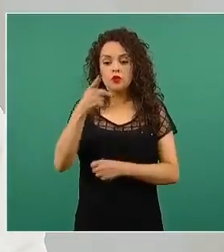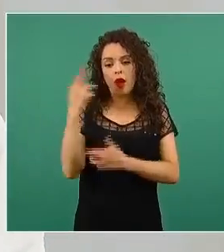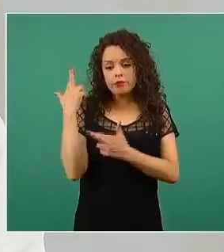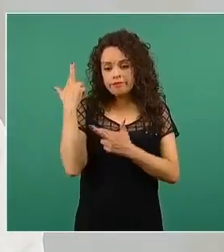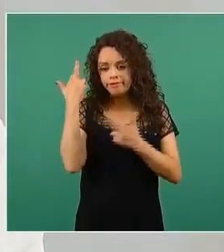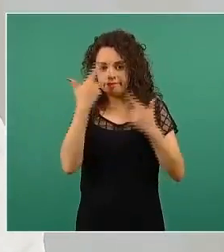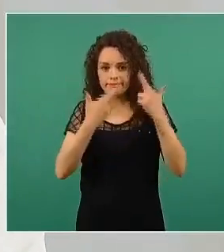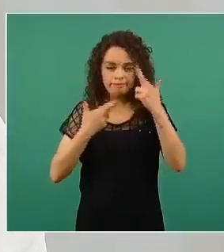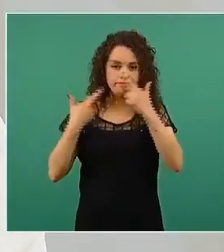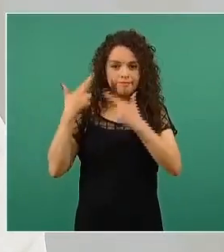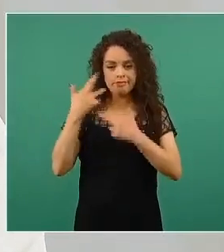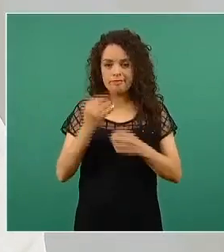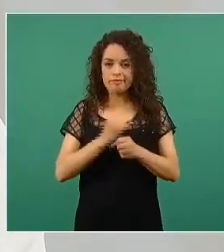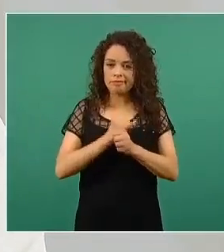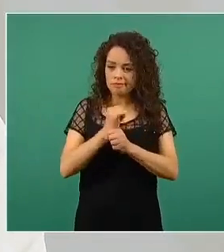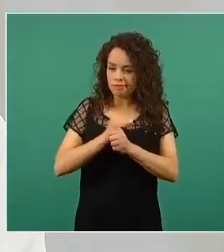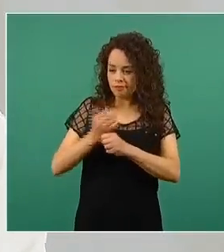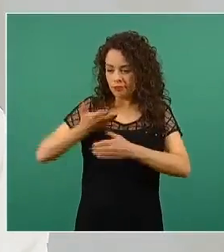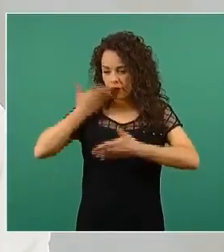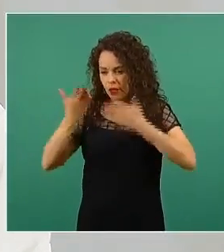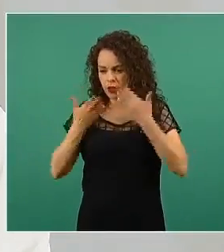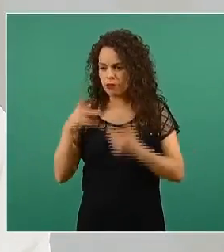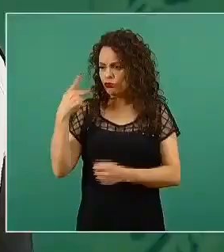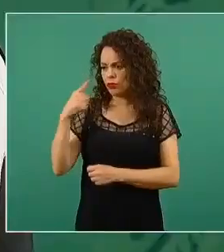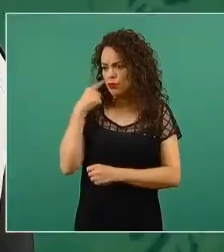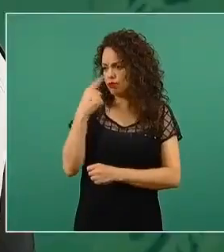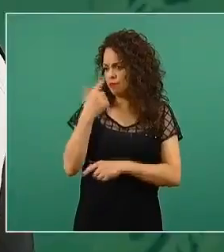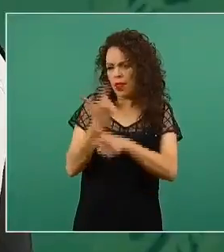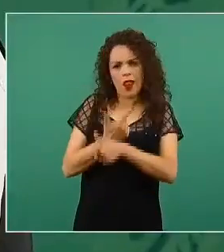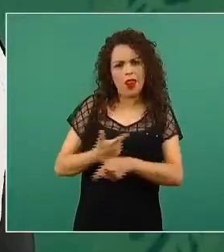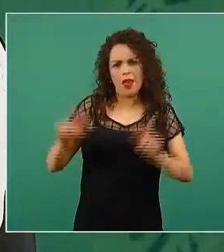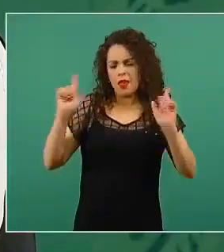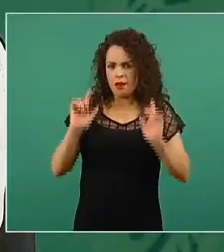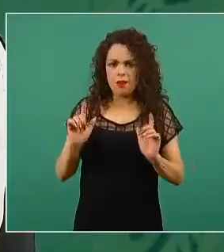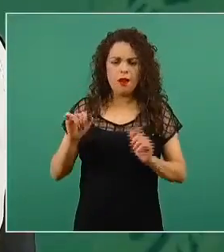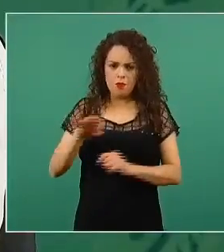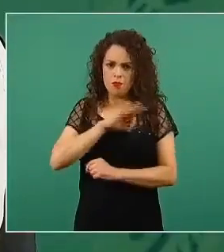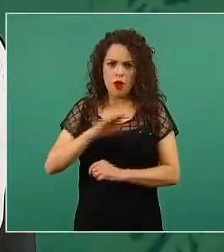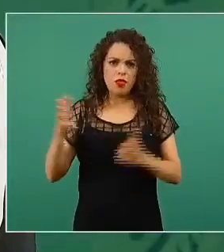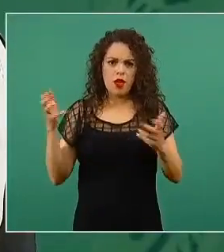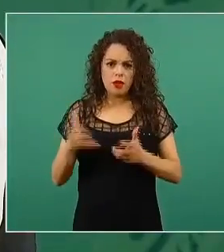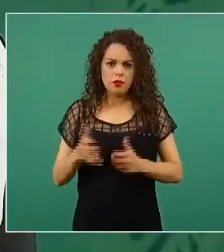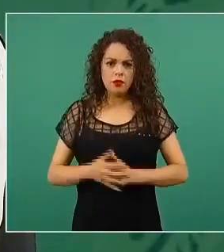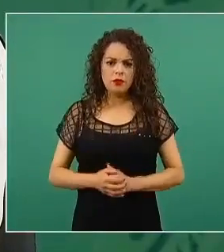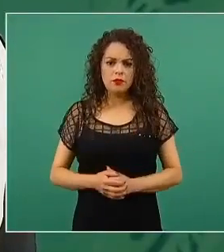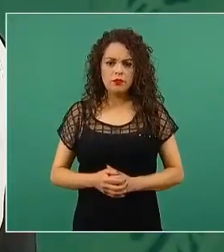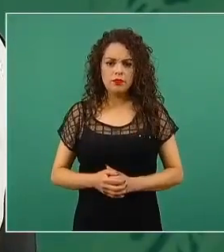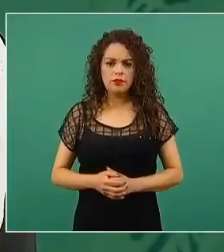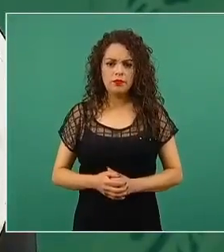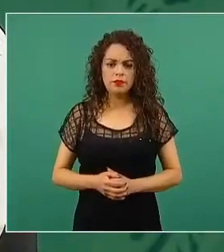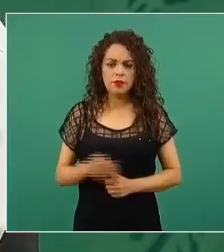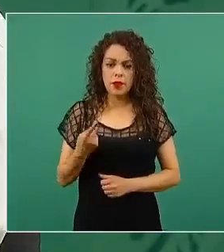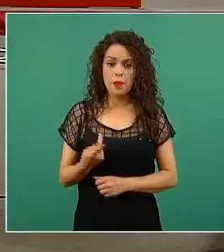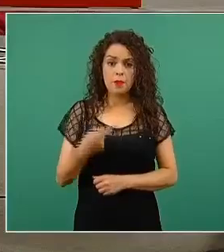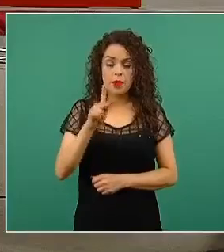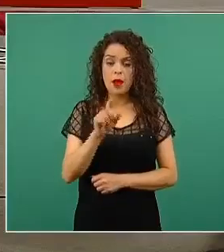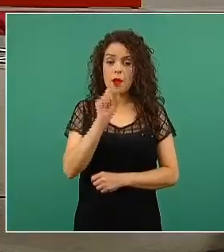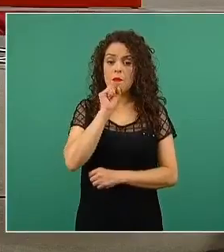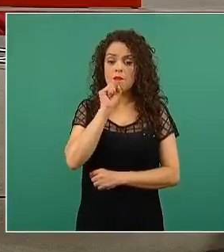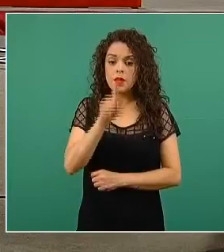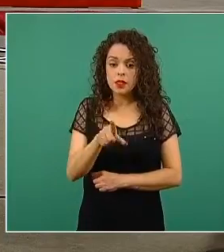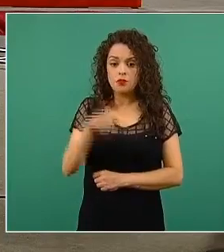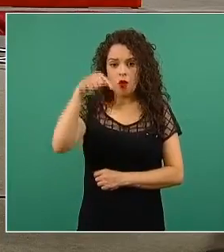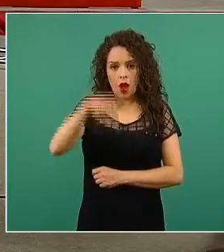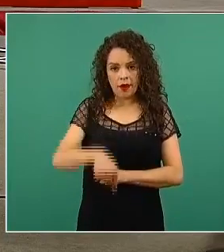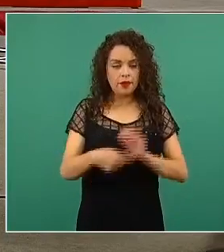análisis con toda libertad, y serán exactamente los mismos que